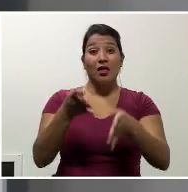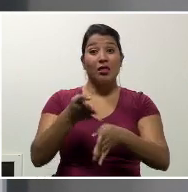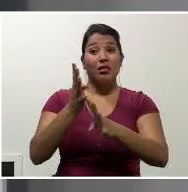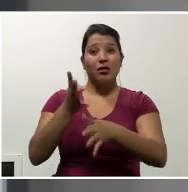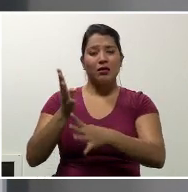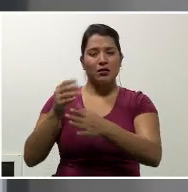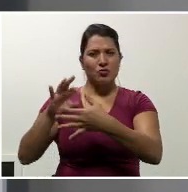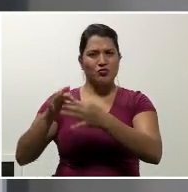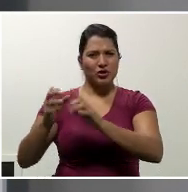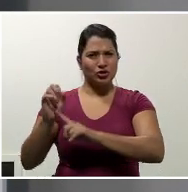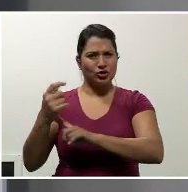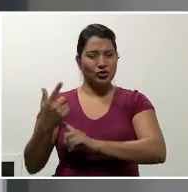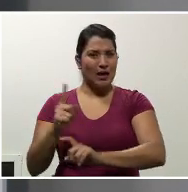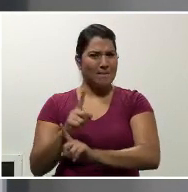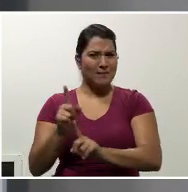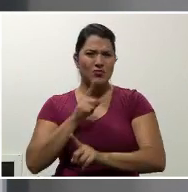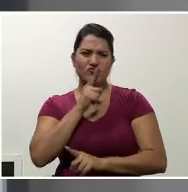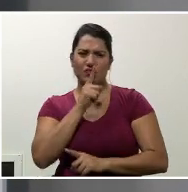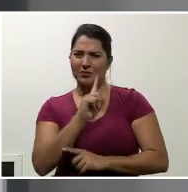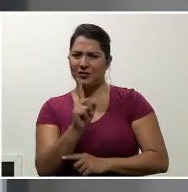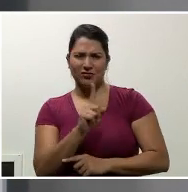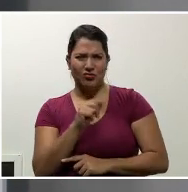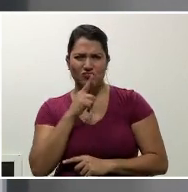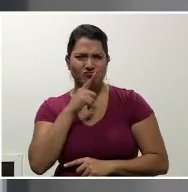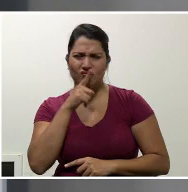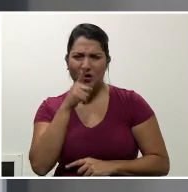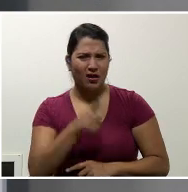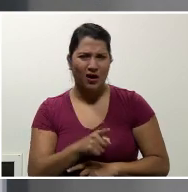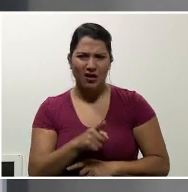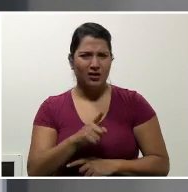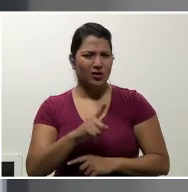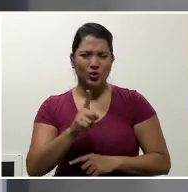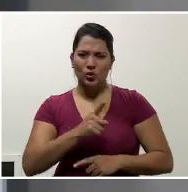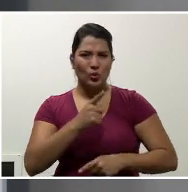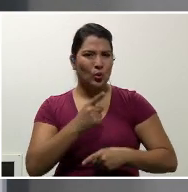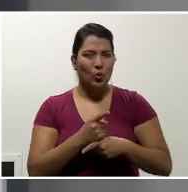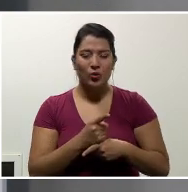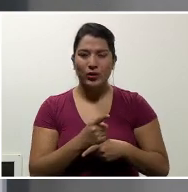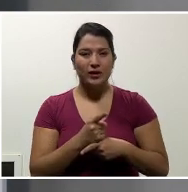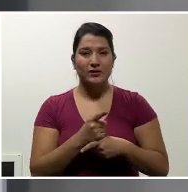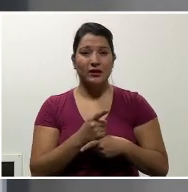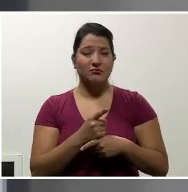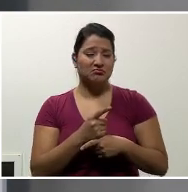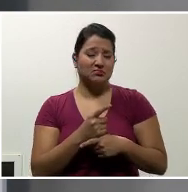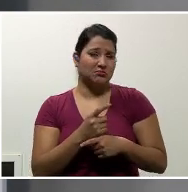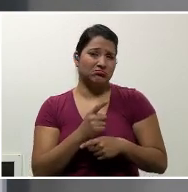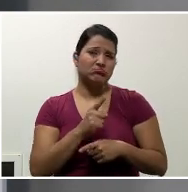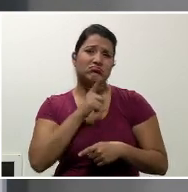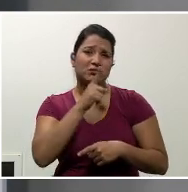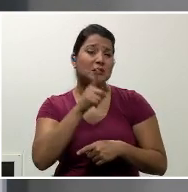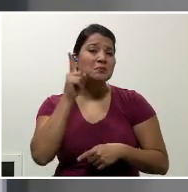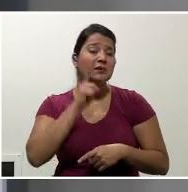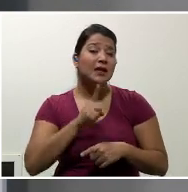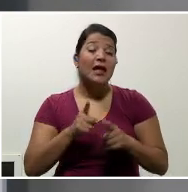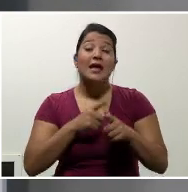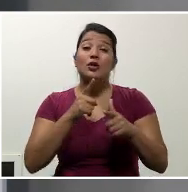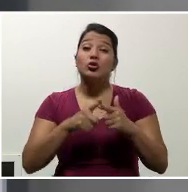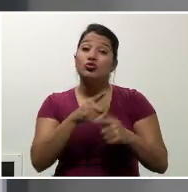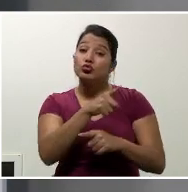que contienen información inexacta, sesgada o abiertamente falsa. Entonces, sea